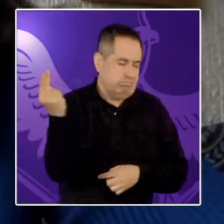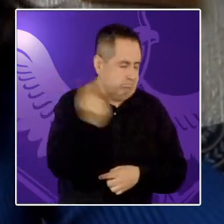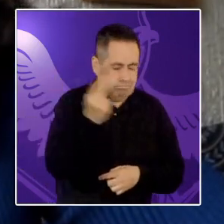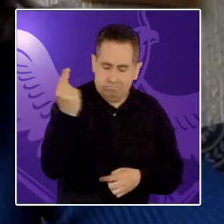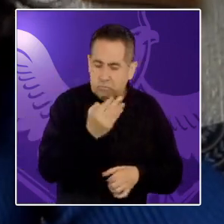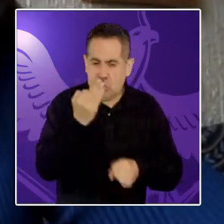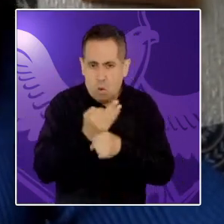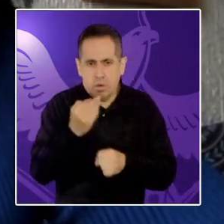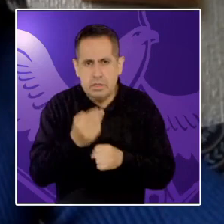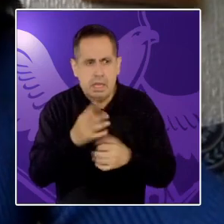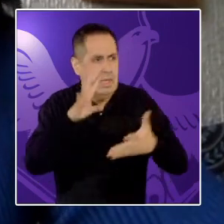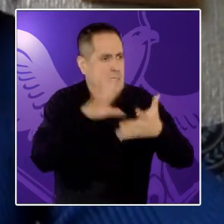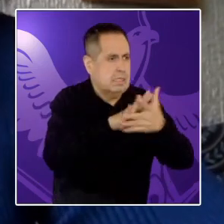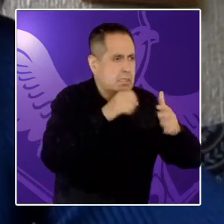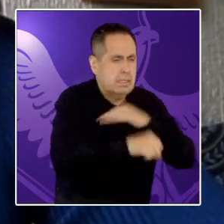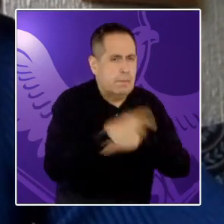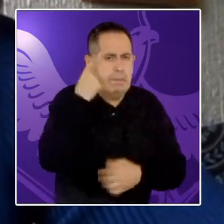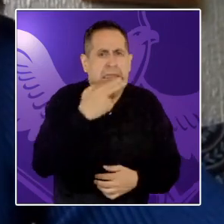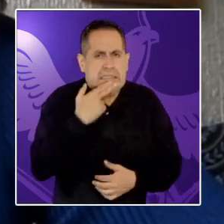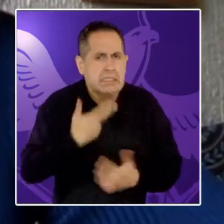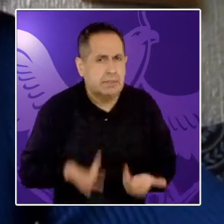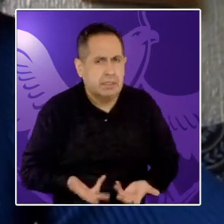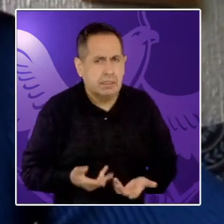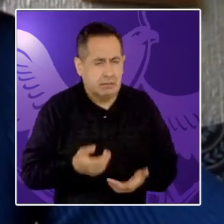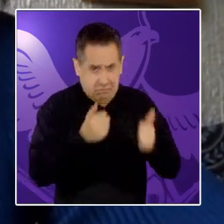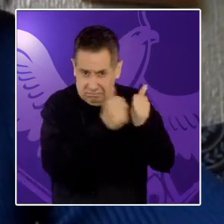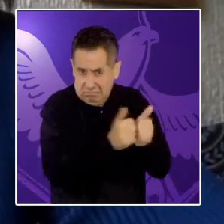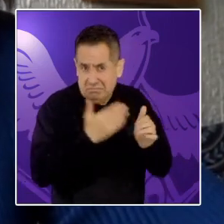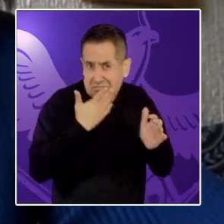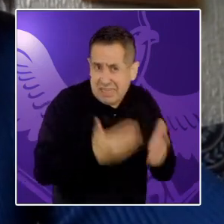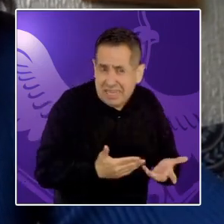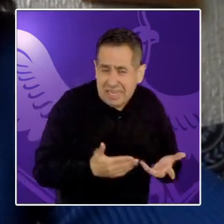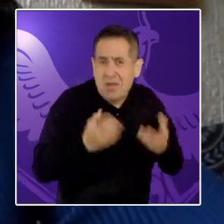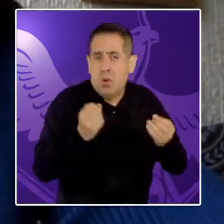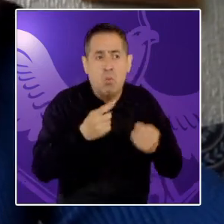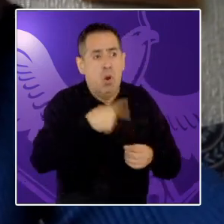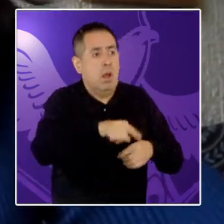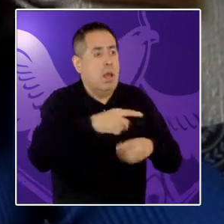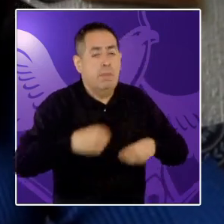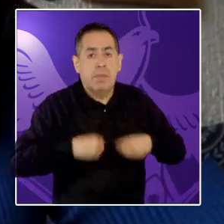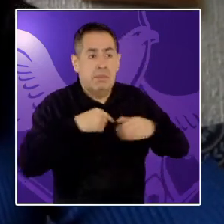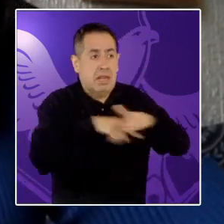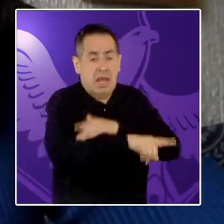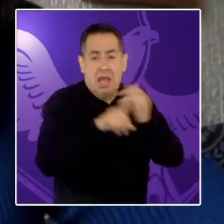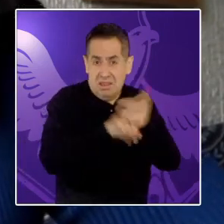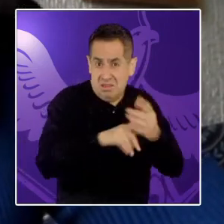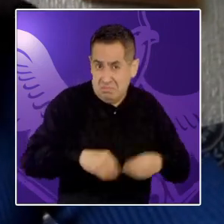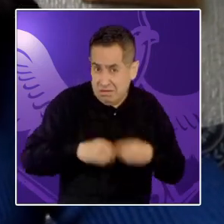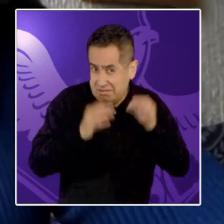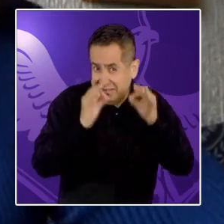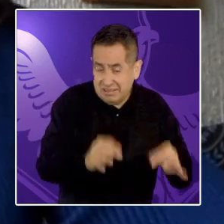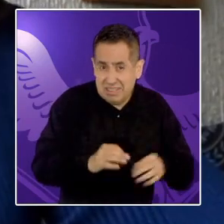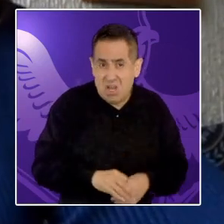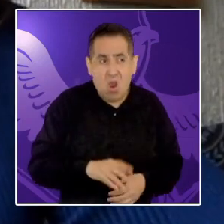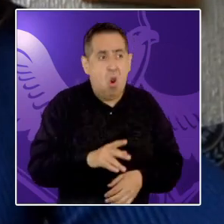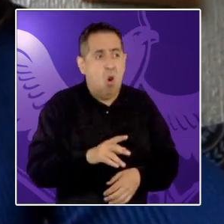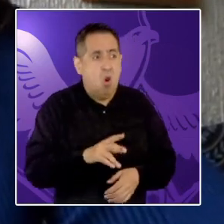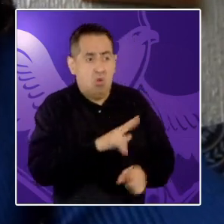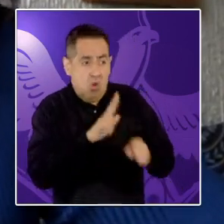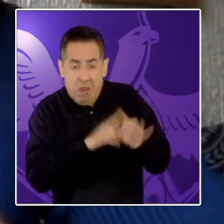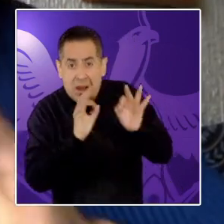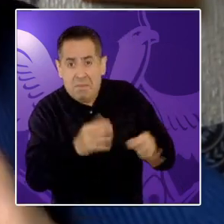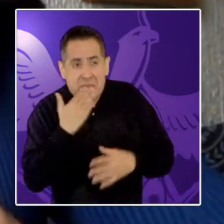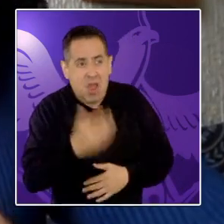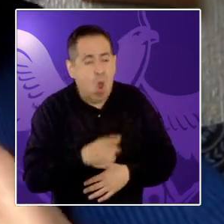penitenciario, nos parece urgente repensar los propósitos del encarcelamiento y las condiciones en las que viven las personas privadas de la